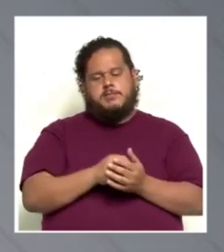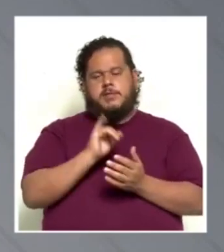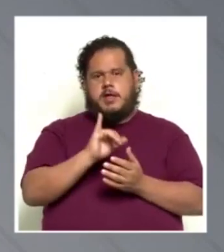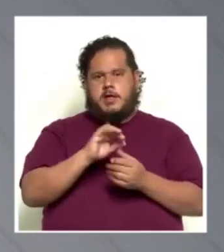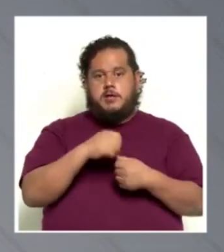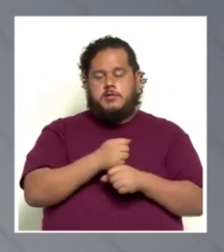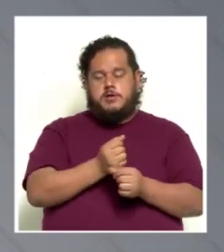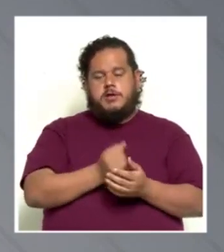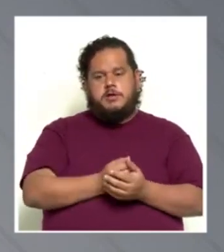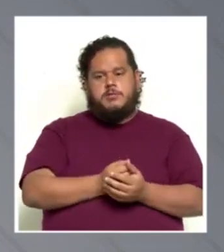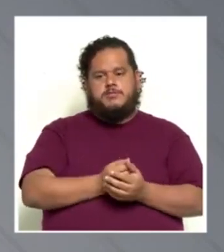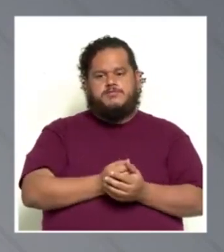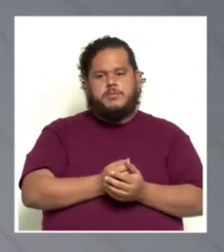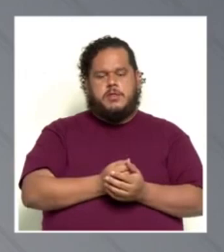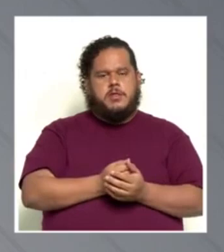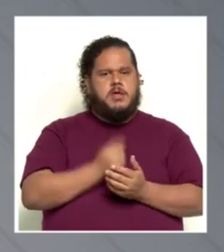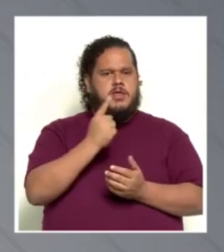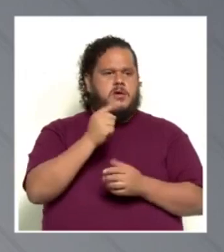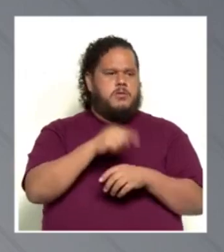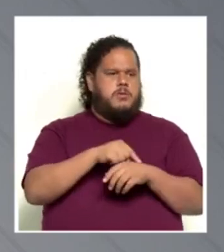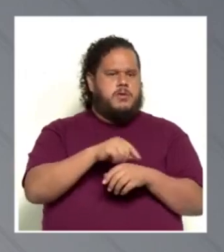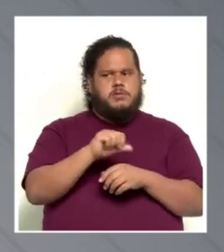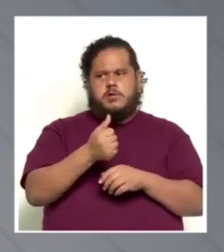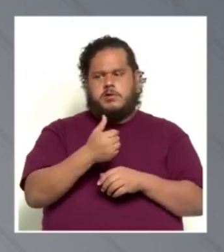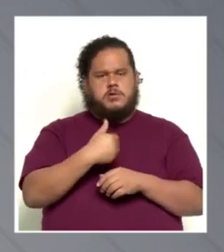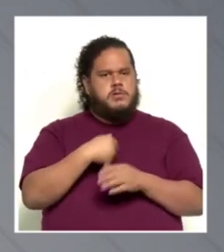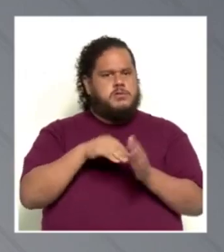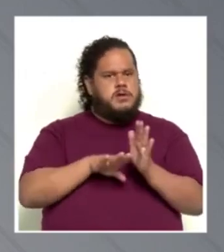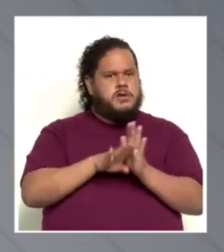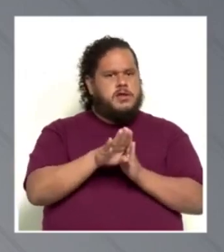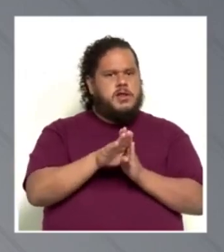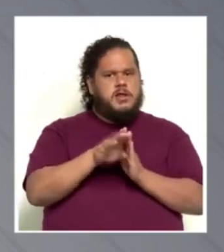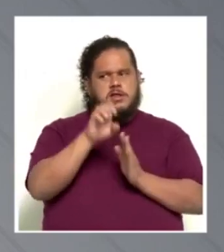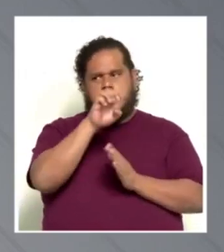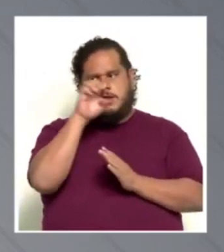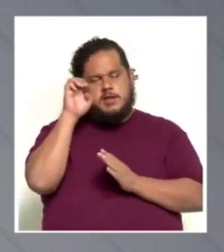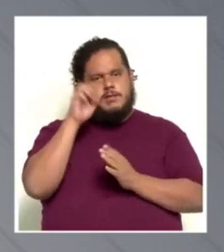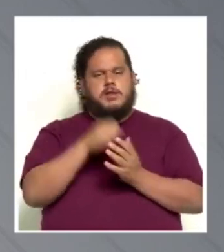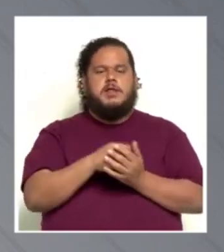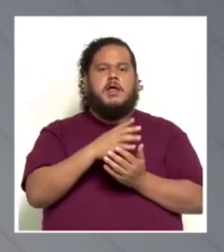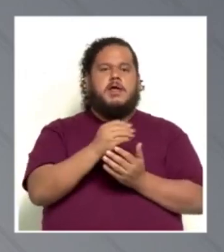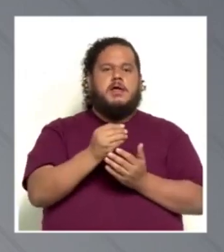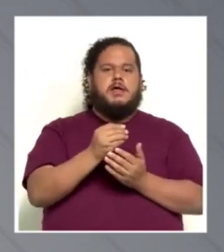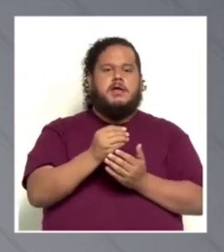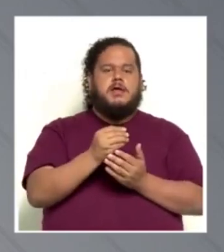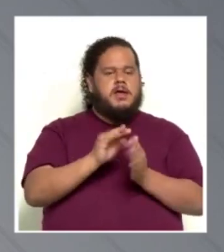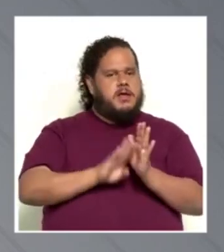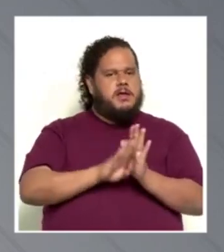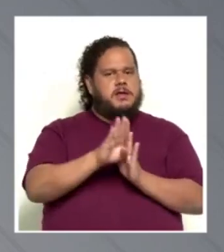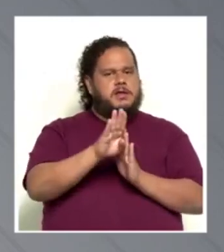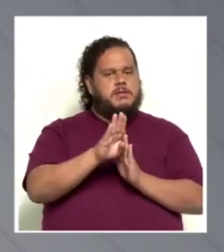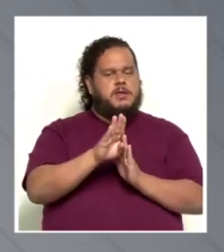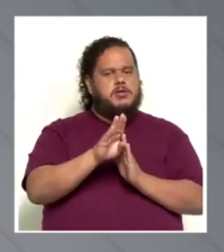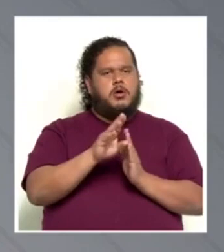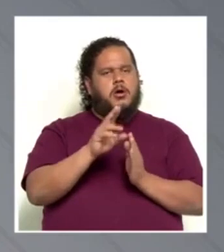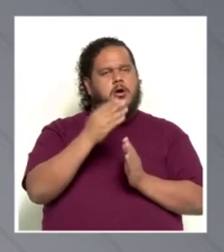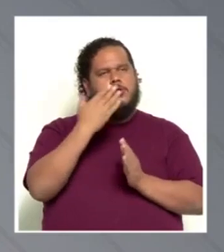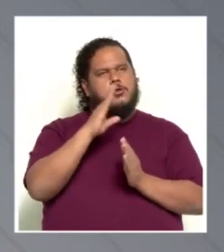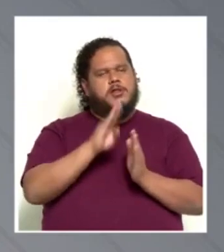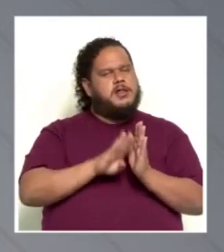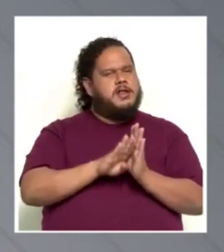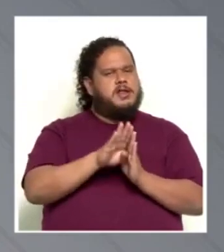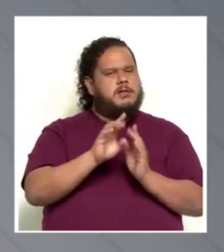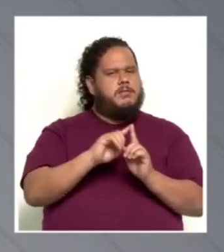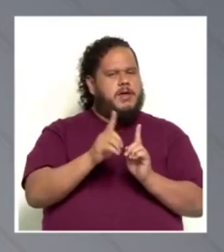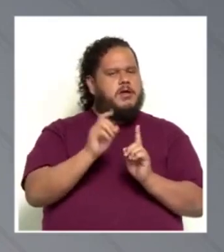hizo que de un momento a otro tuviéramos el crecimiento de Eliezer Feinsack y también el crecimiento, no sé si el crecimiento,